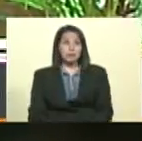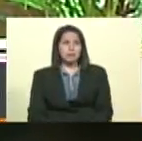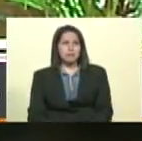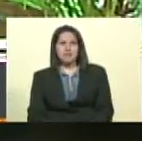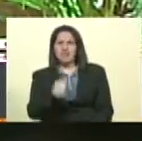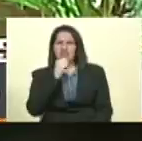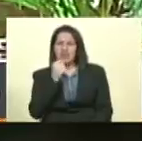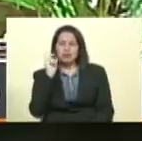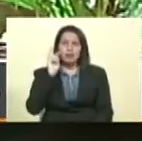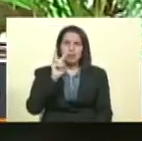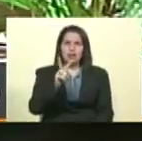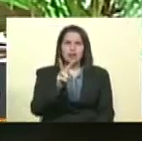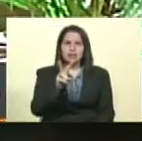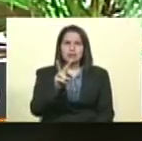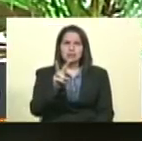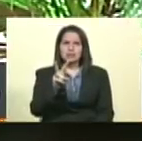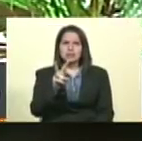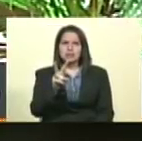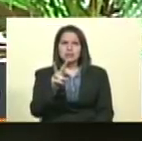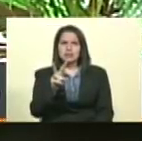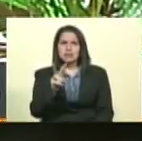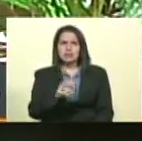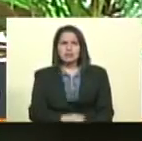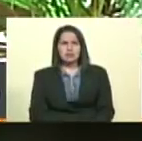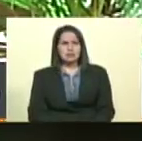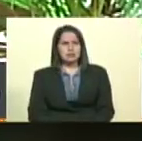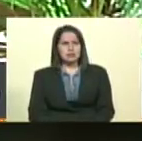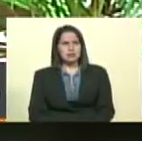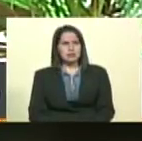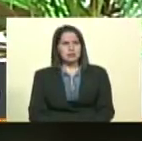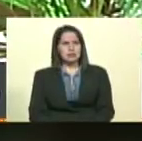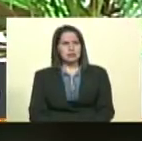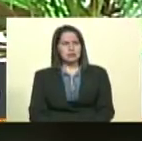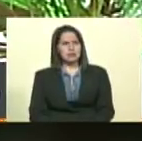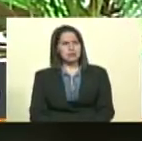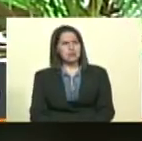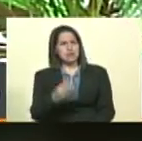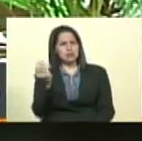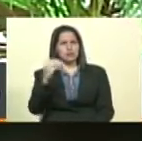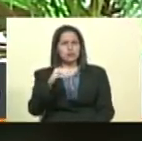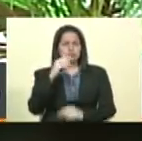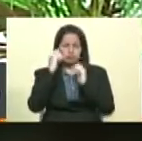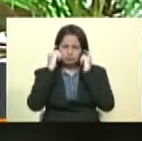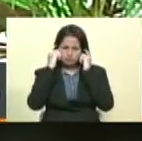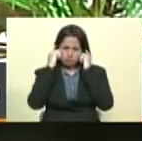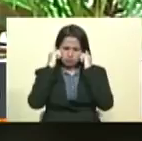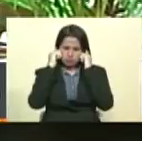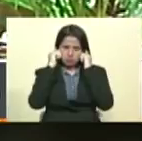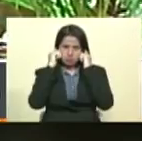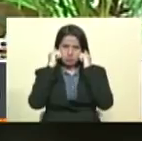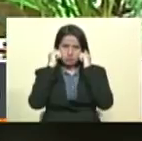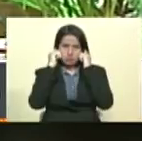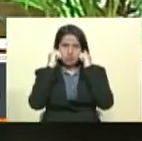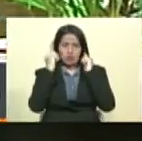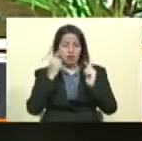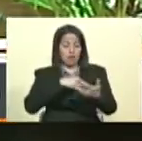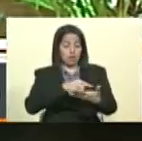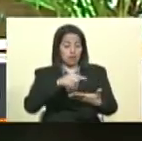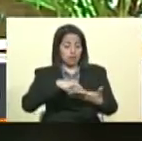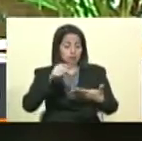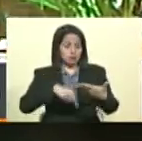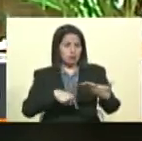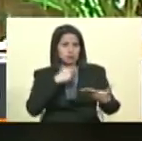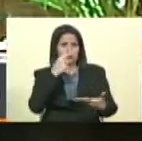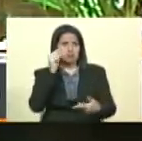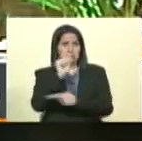QuienTV. Quien te ves también. Sí, ha asumido una velocidad el tema de la contratación colectiva, porque esa instrucción que